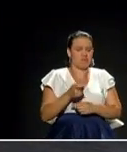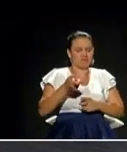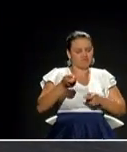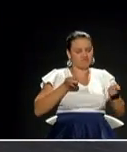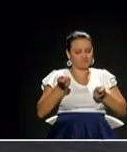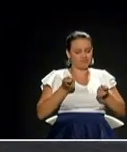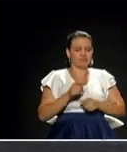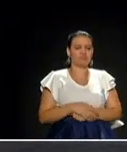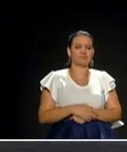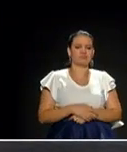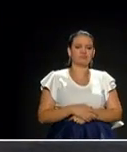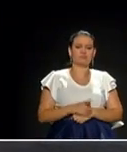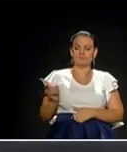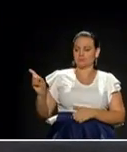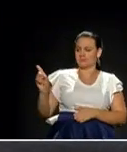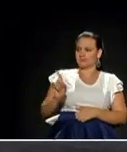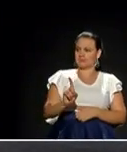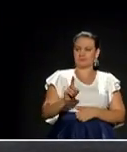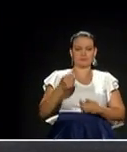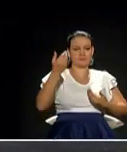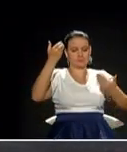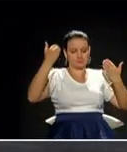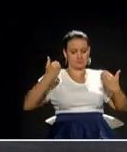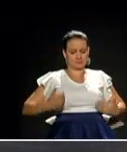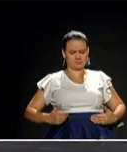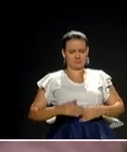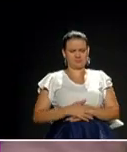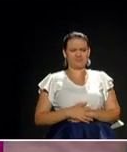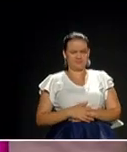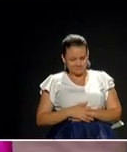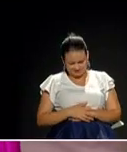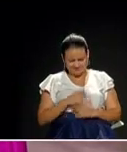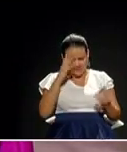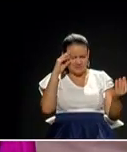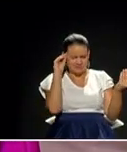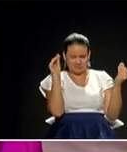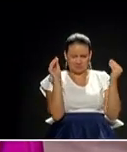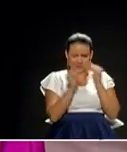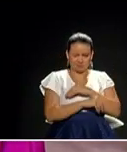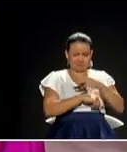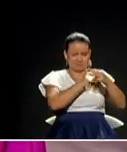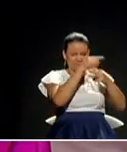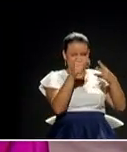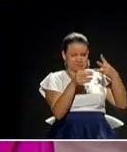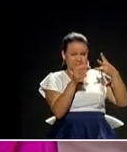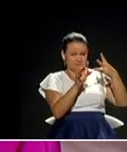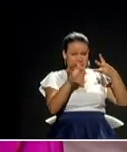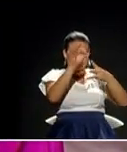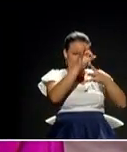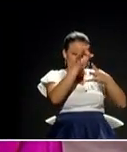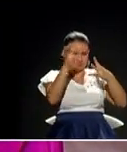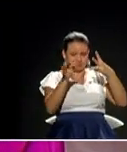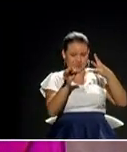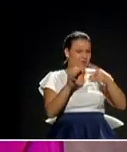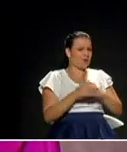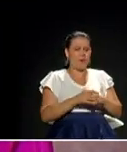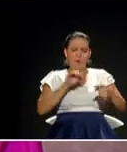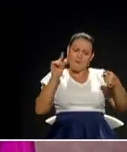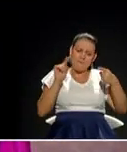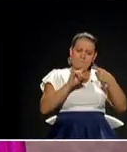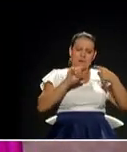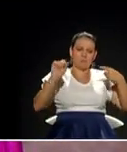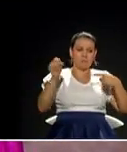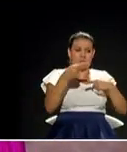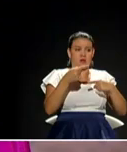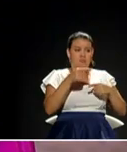candidata y juan yo difiero contigo en el orden porque pienso que hay que poner en primer lugar la protección